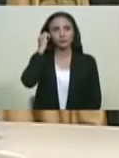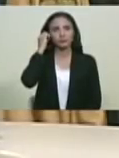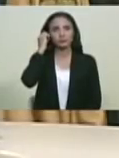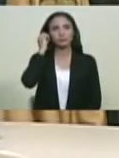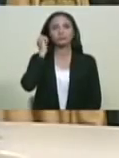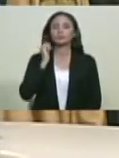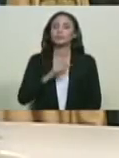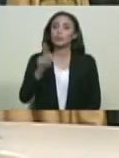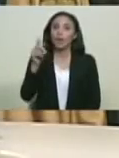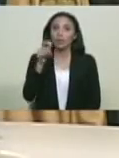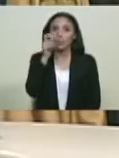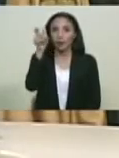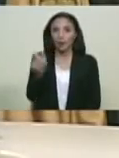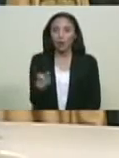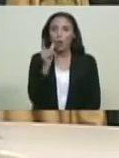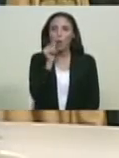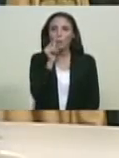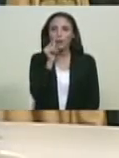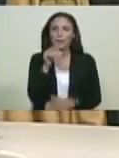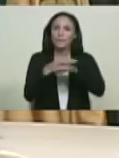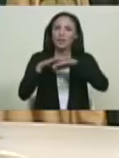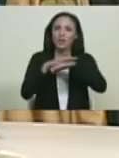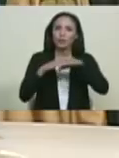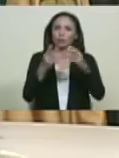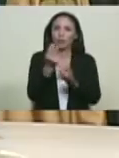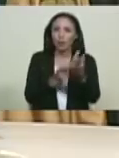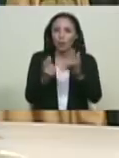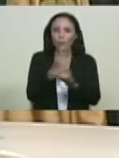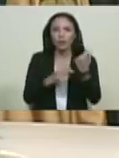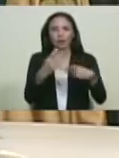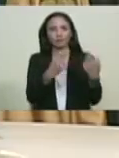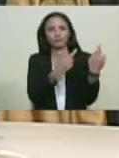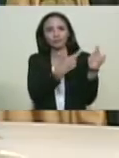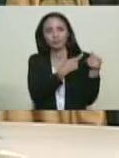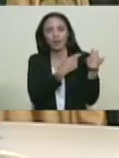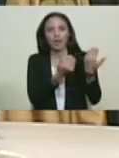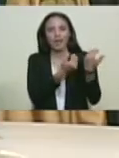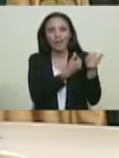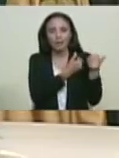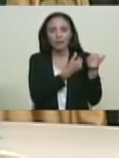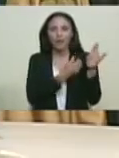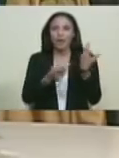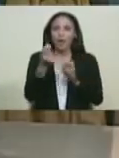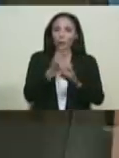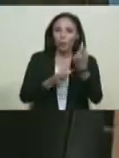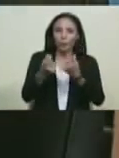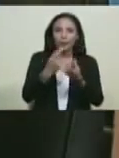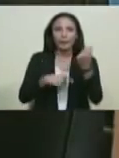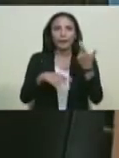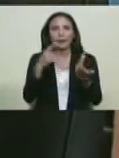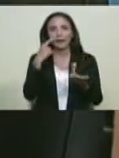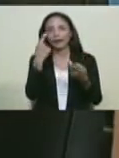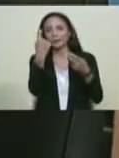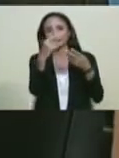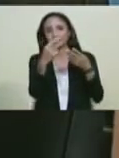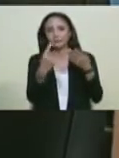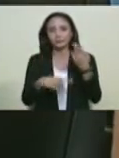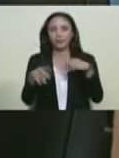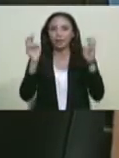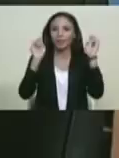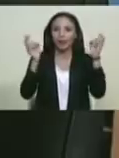el ministro de finanzas encargado de la econometría de